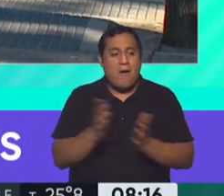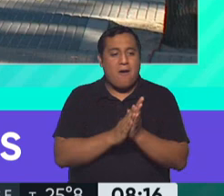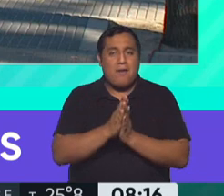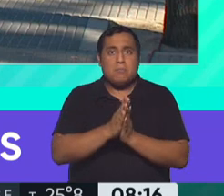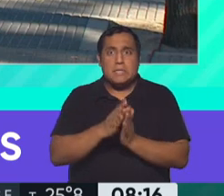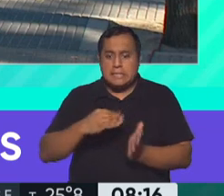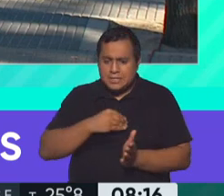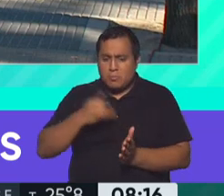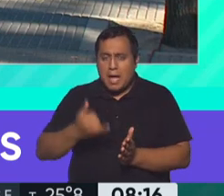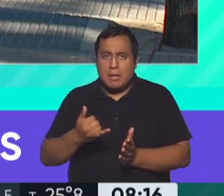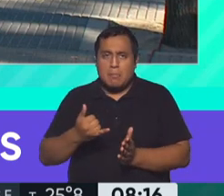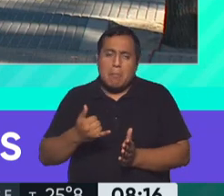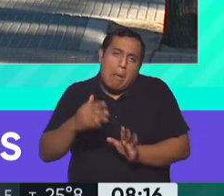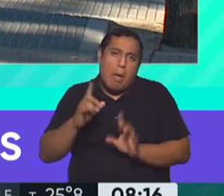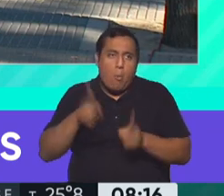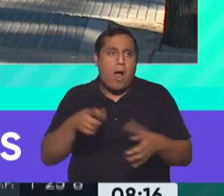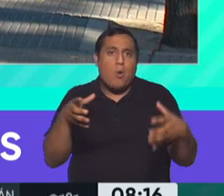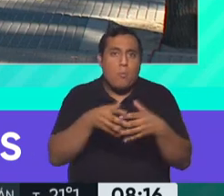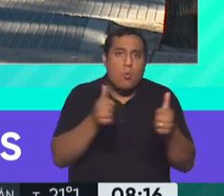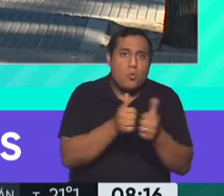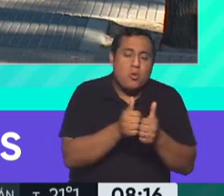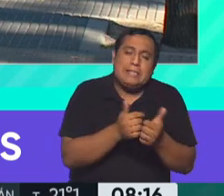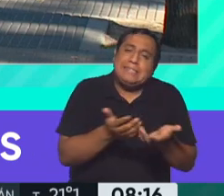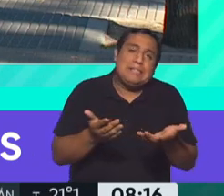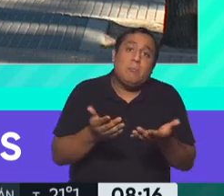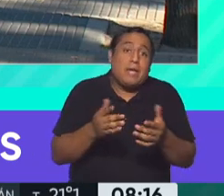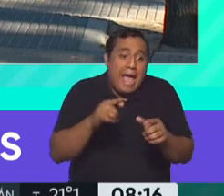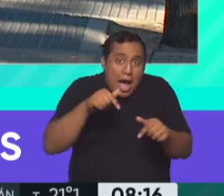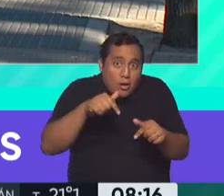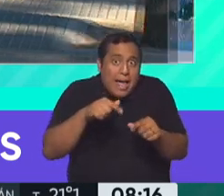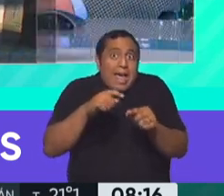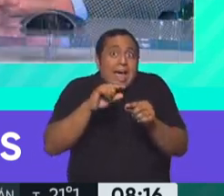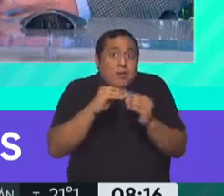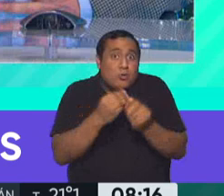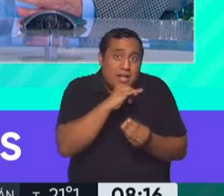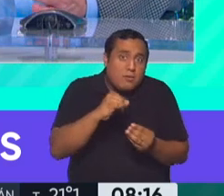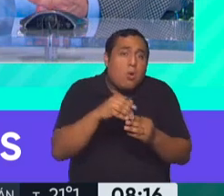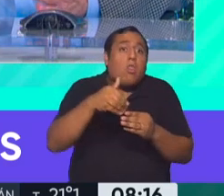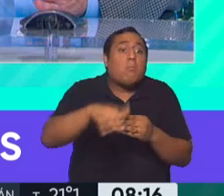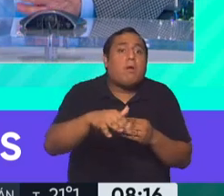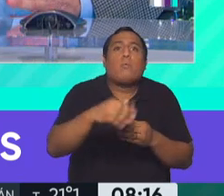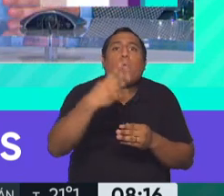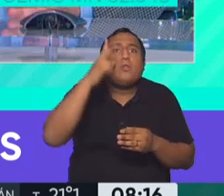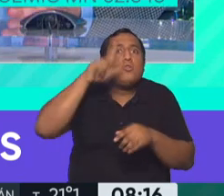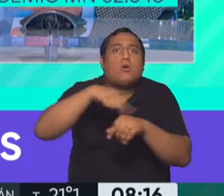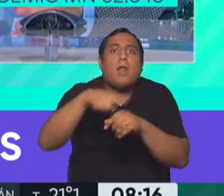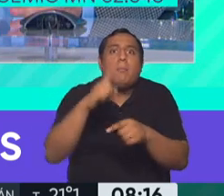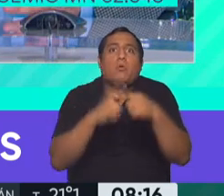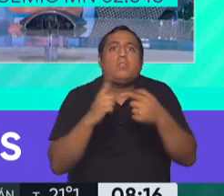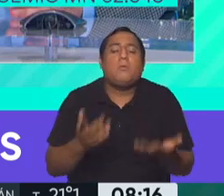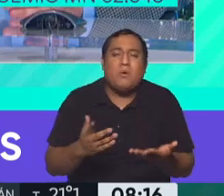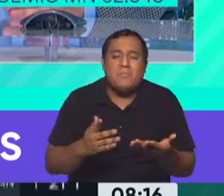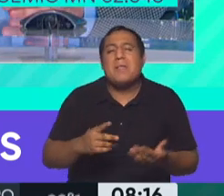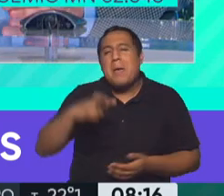esta noche porque negativo y positivo entre 48 horas así es es el testeo si bien sobre todo en las PCR